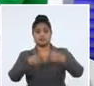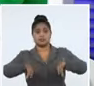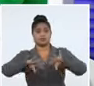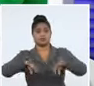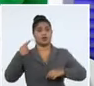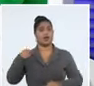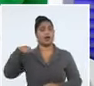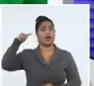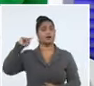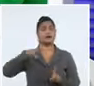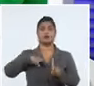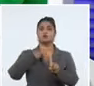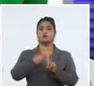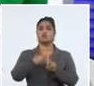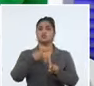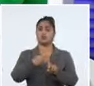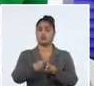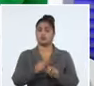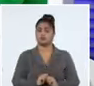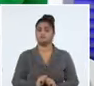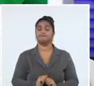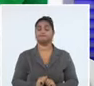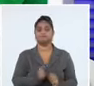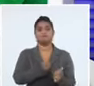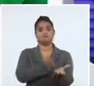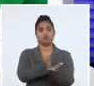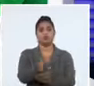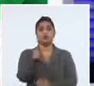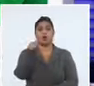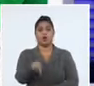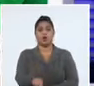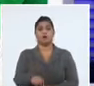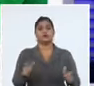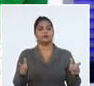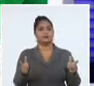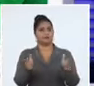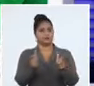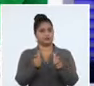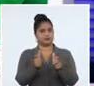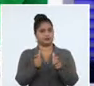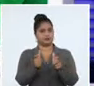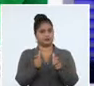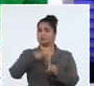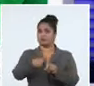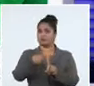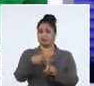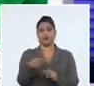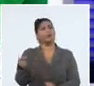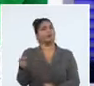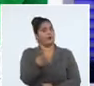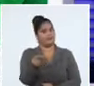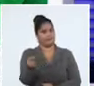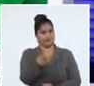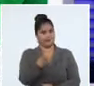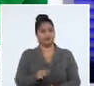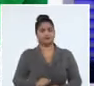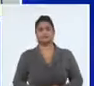incidencia sigue bajando. La tasa de incidencia de casos confirmados en los últimos 15